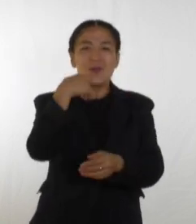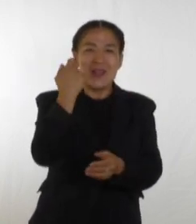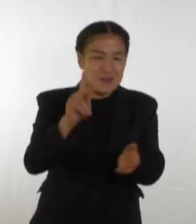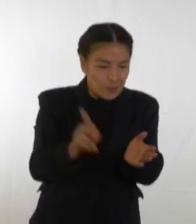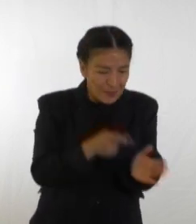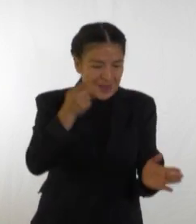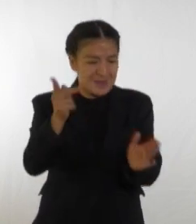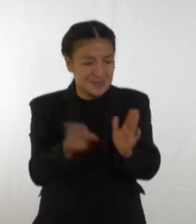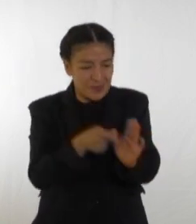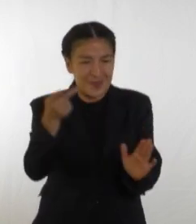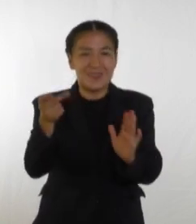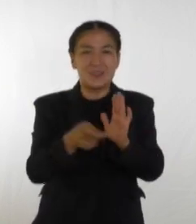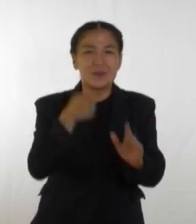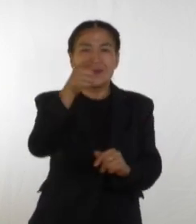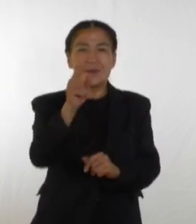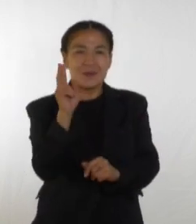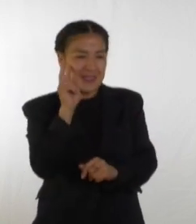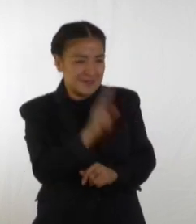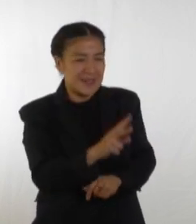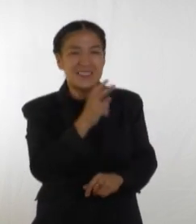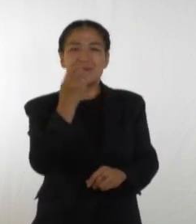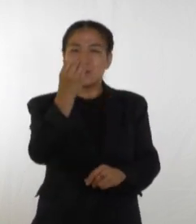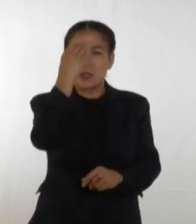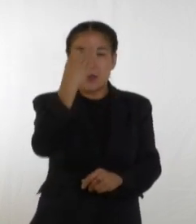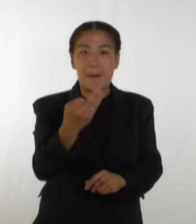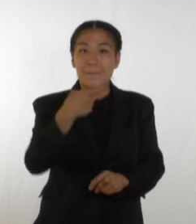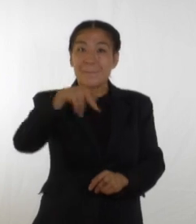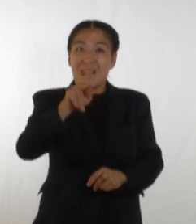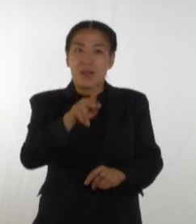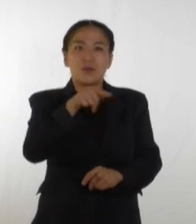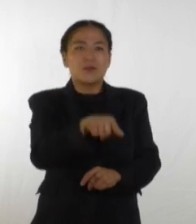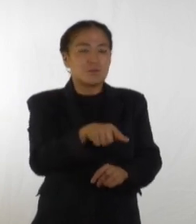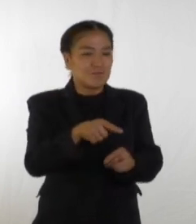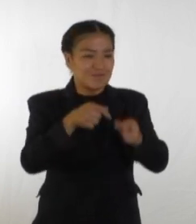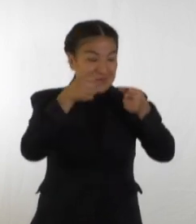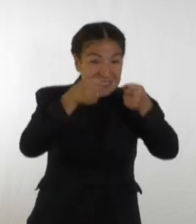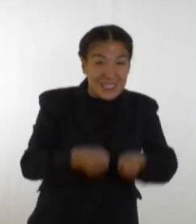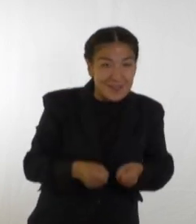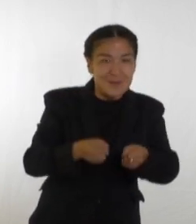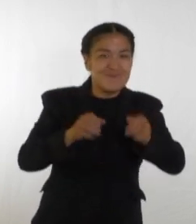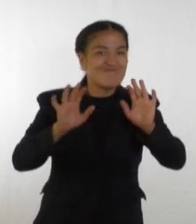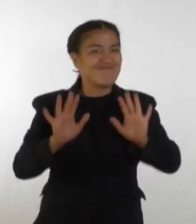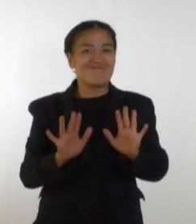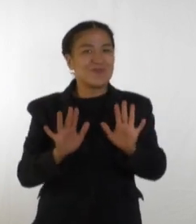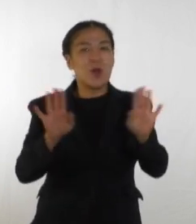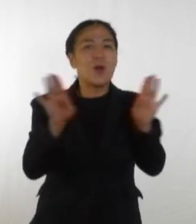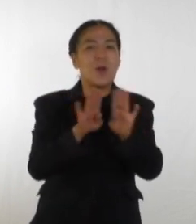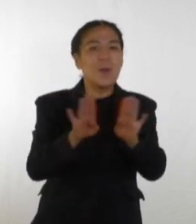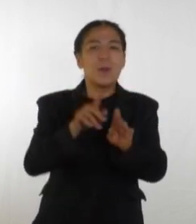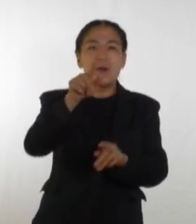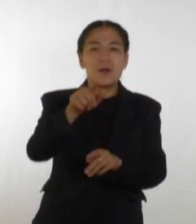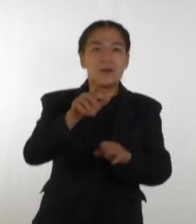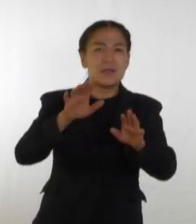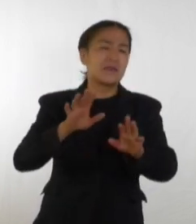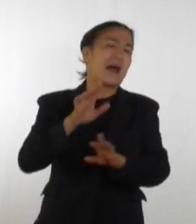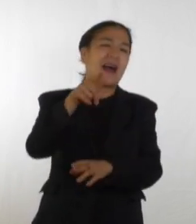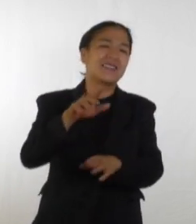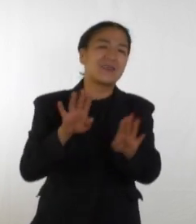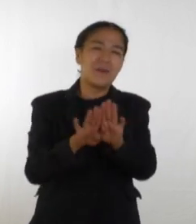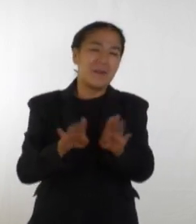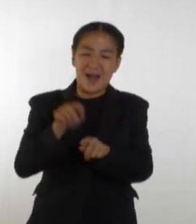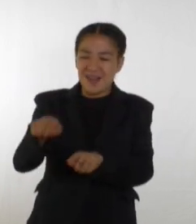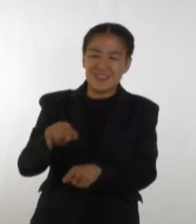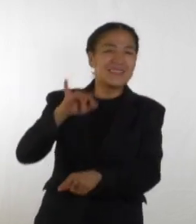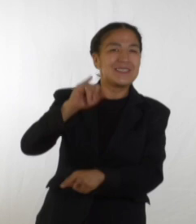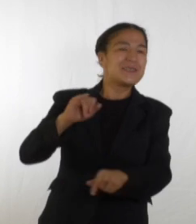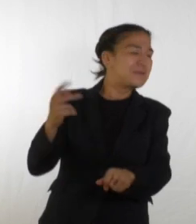se repitan o los observas mucho tiempo, llevan incertidumbre. Son eventos donde no vas a poder tener